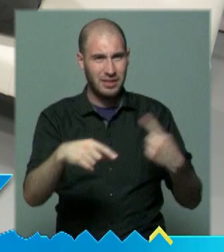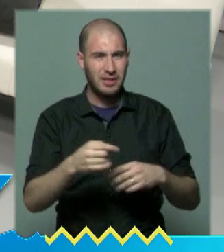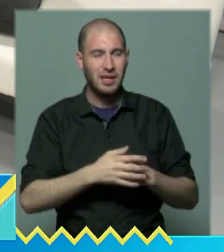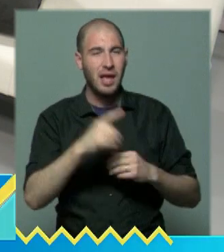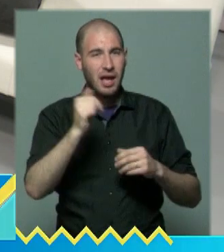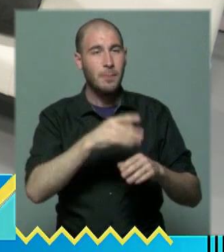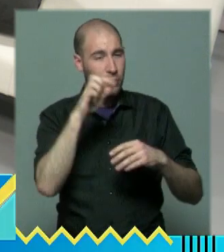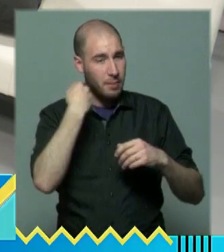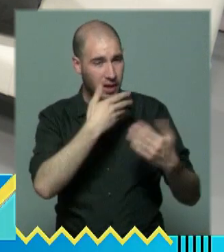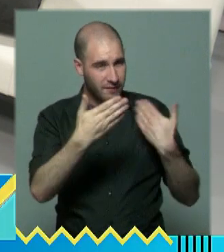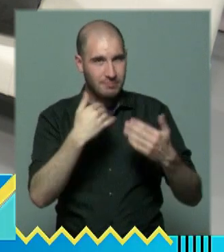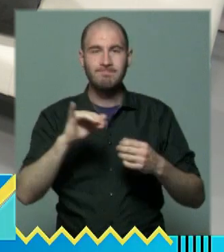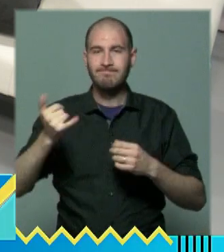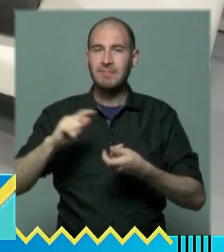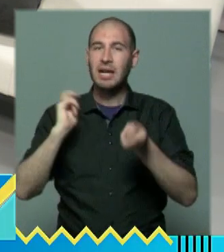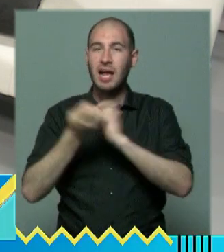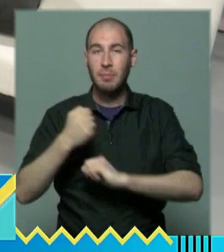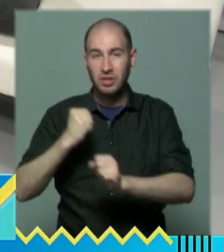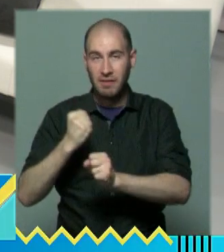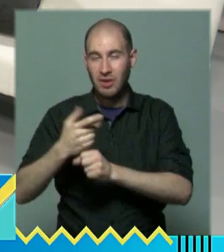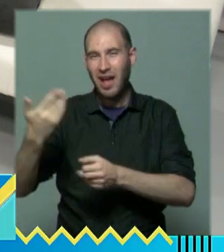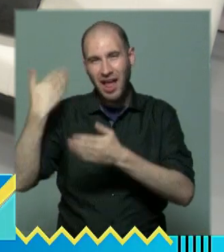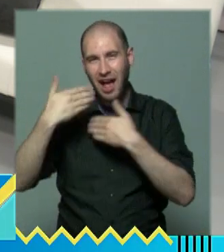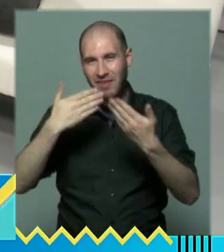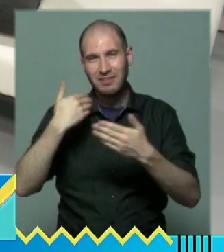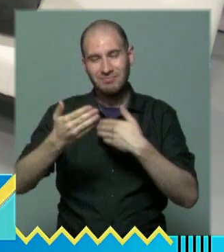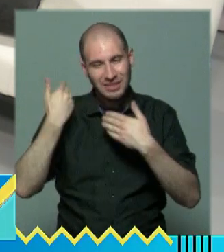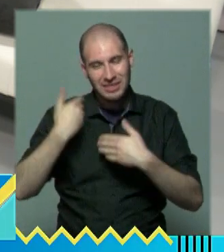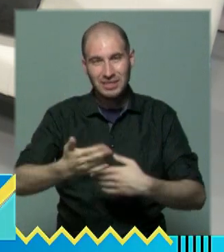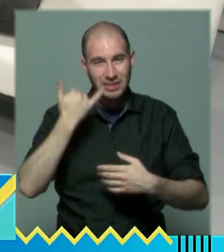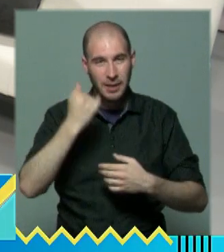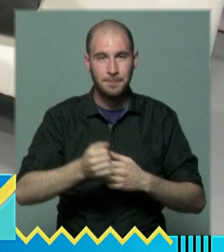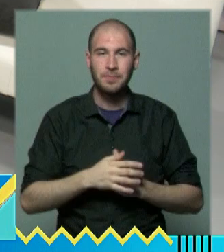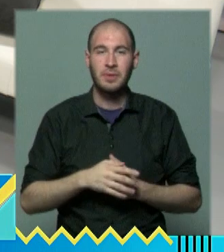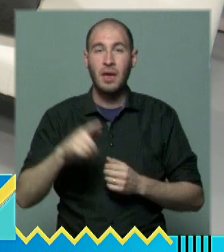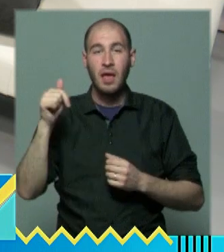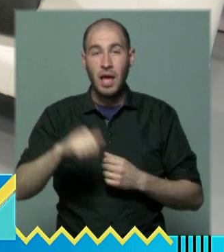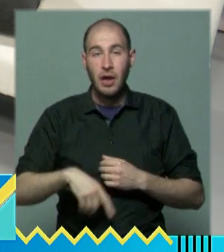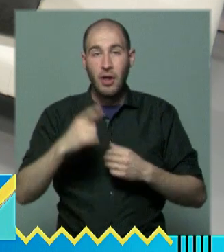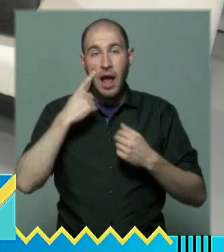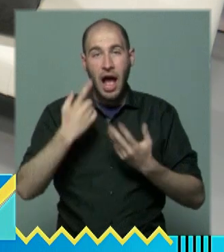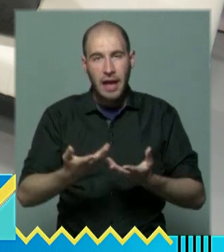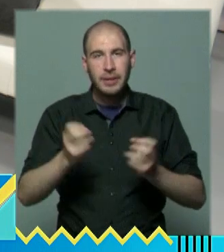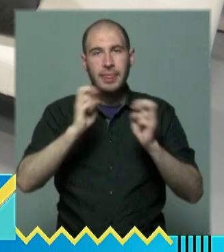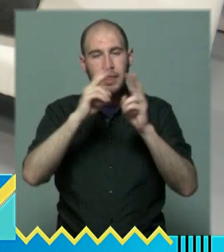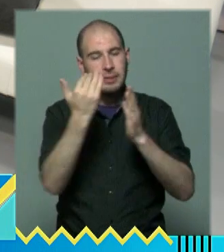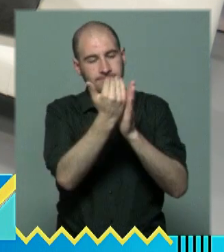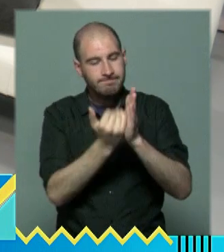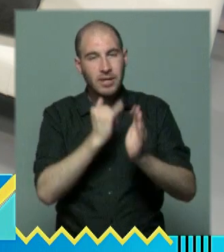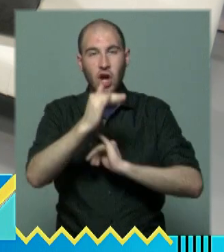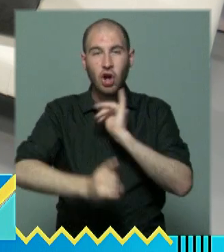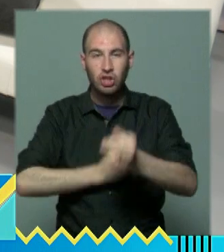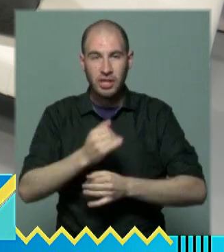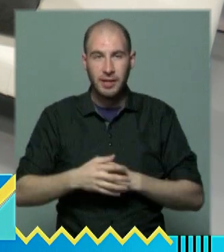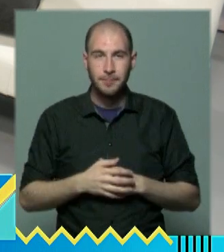tratar a lo largo de este programa. Sí, bueno, reforma laboral, algo que se viene hablando obviamente hace mucho, y vamos a tratar de justamente tocar todos estos ítems que han